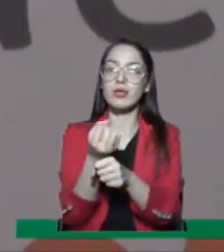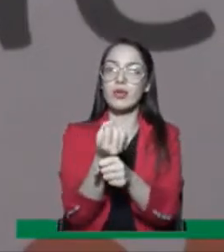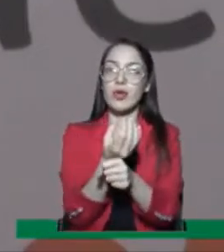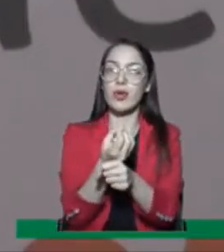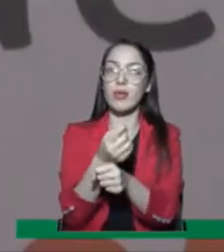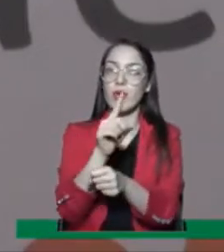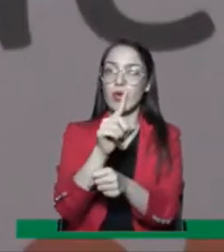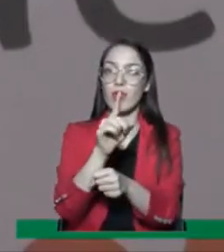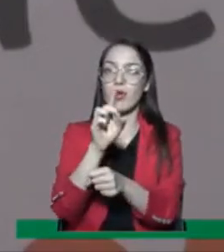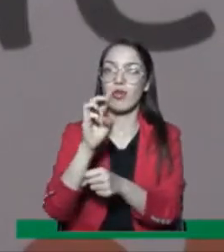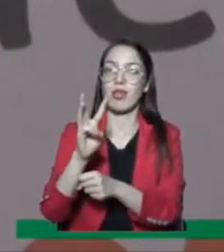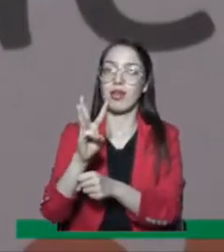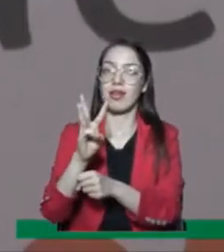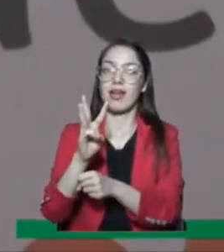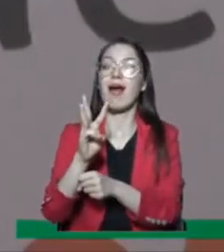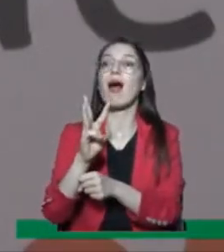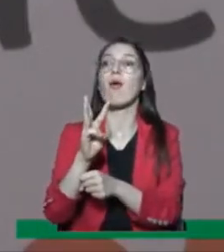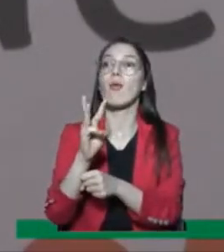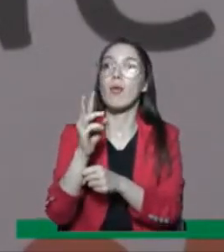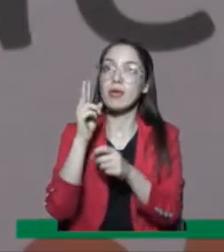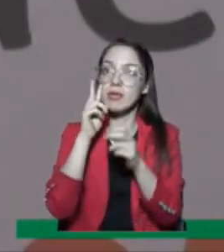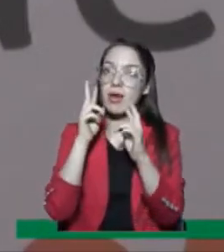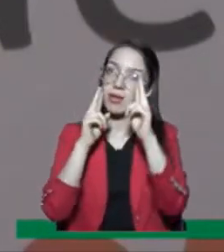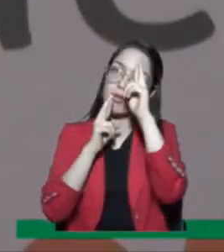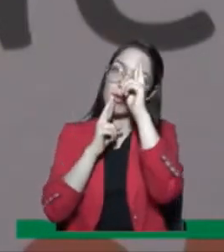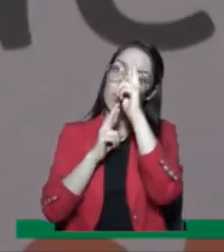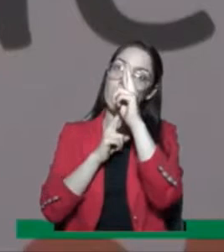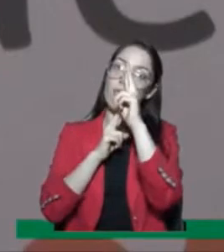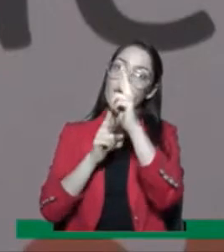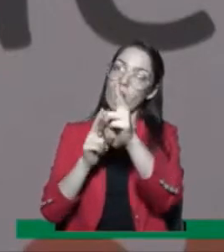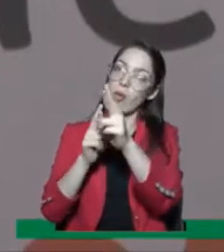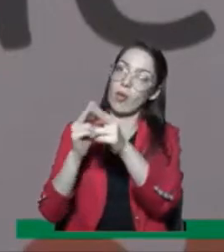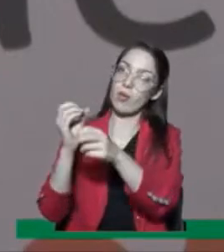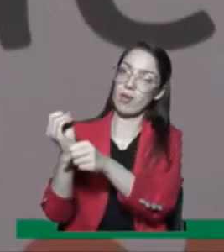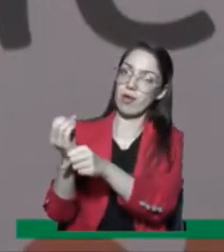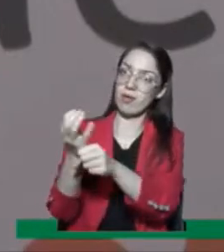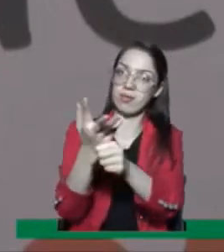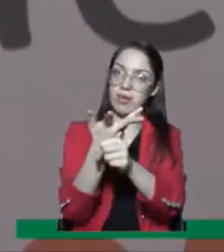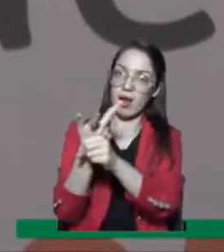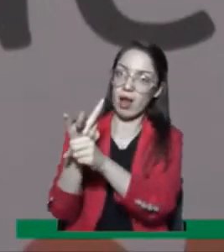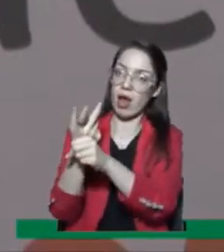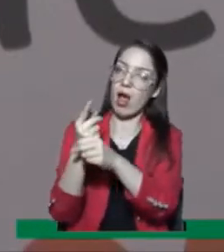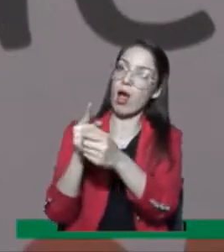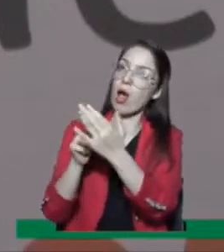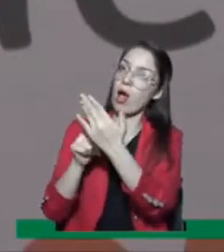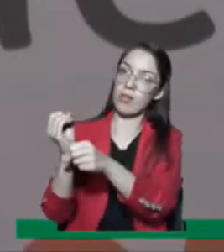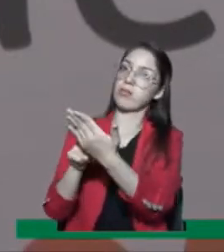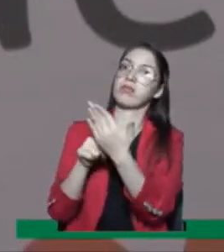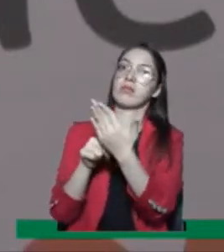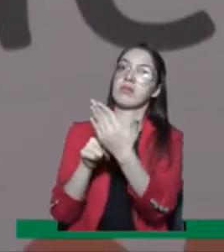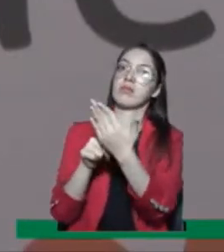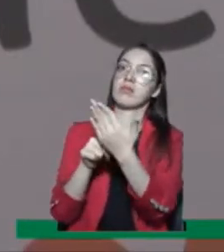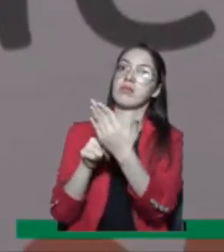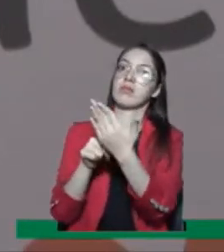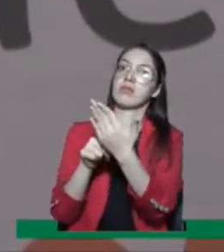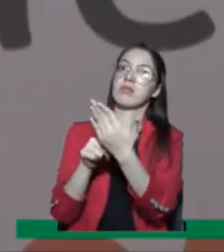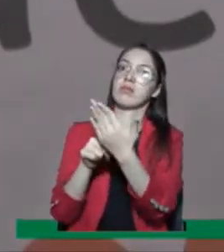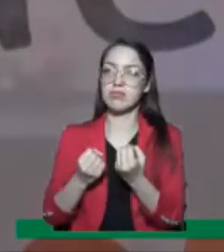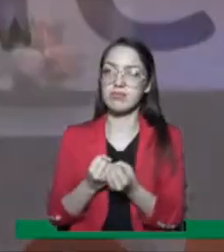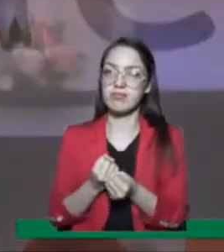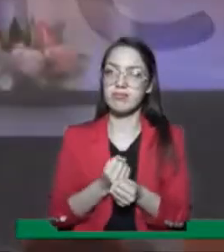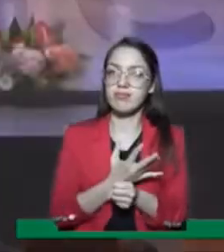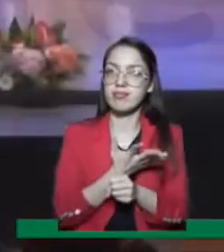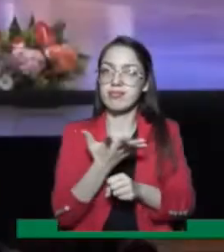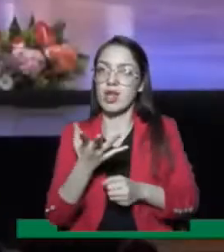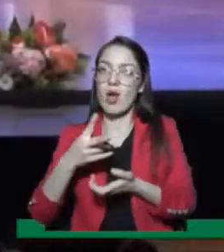ofreciendo ahora que son un reconocimiento por el arte un reconocimiento por las expresiones de